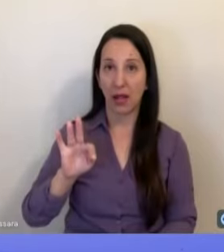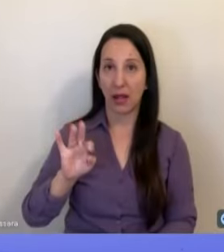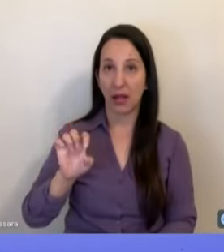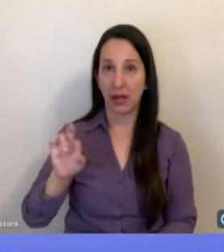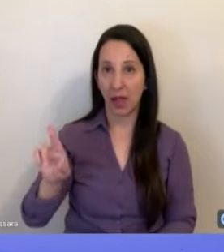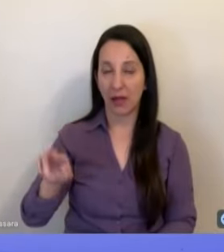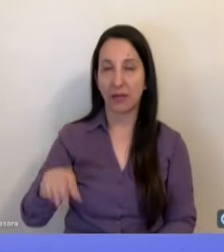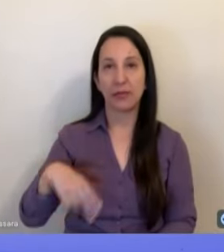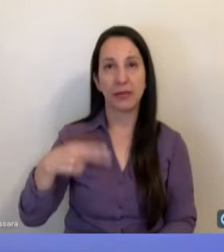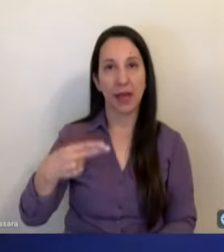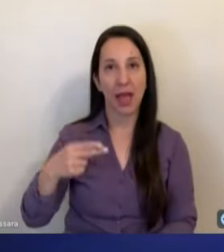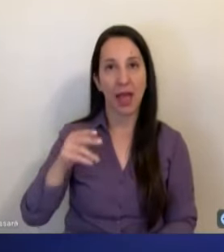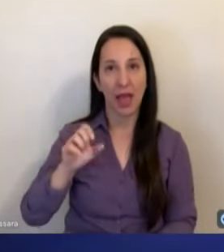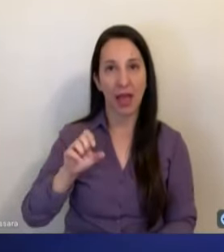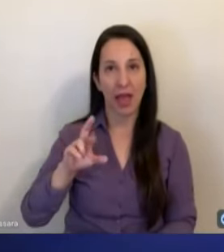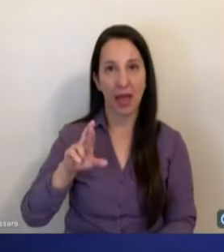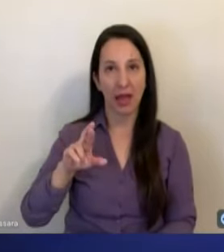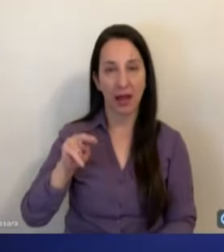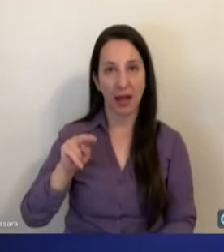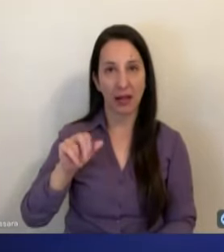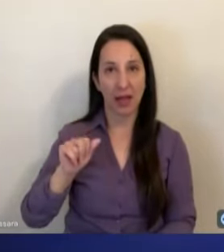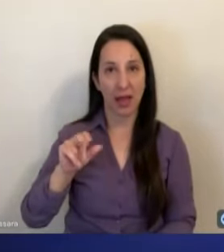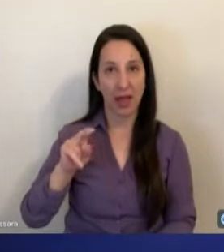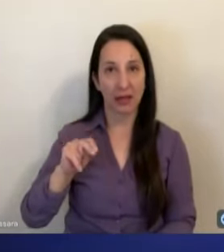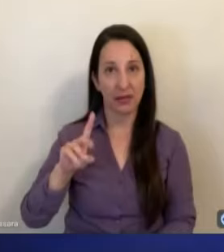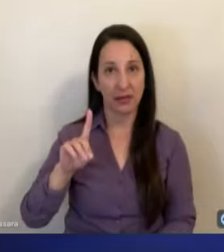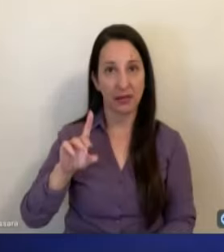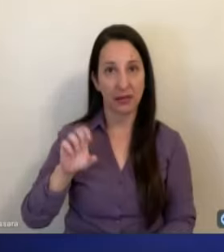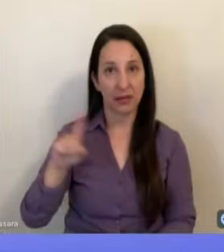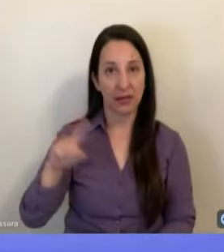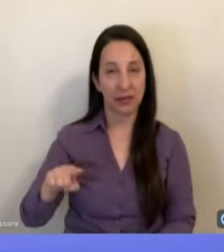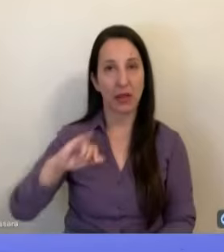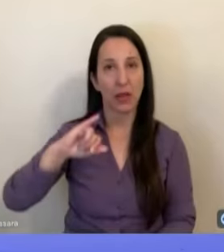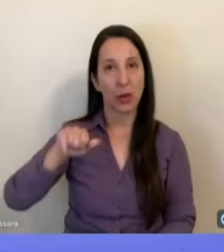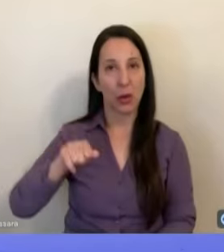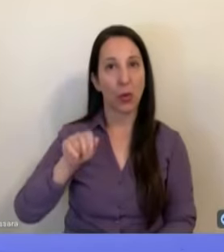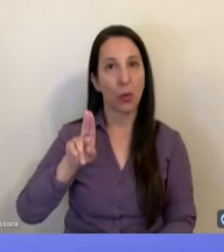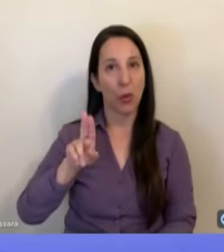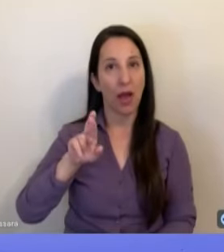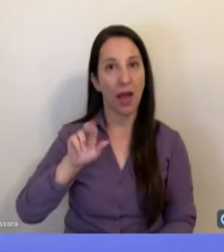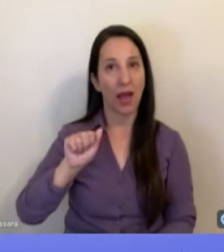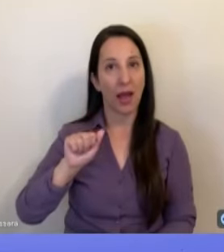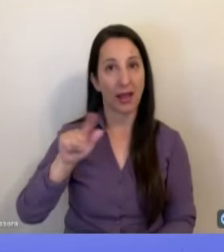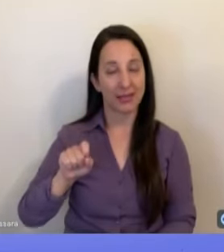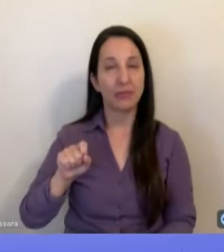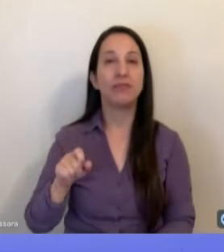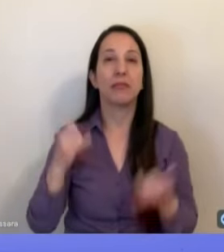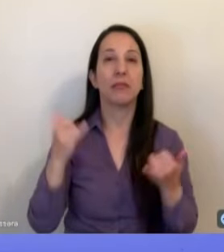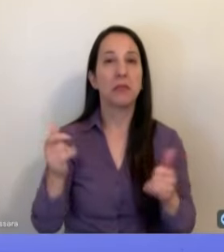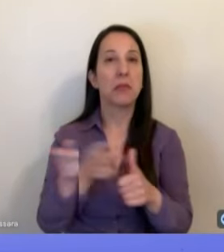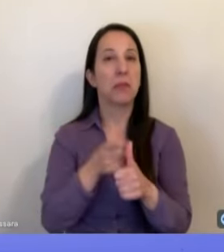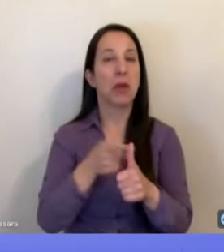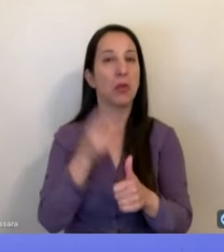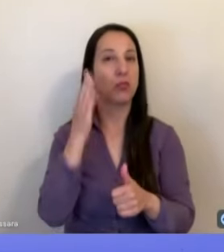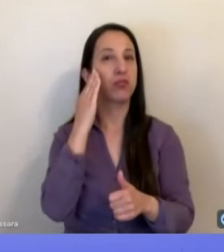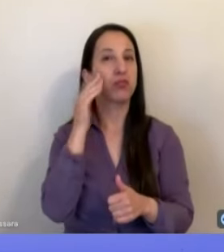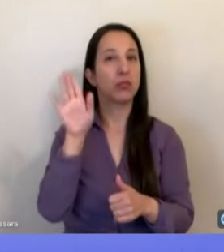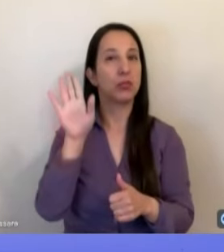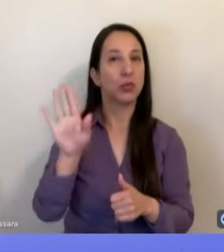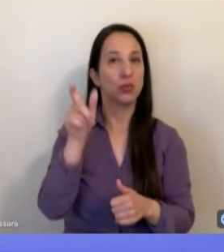este jueves en Análisis 13 Electoral. Pero antes de saludar a don Walter, vamos a conocer un poco de su perfil